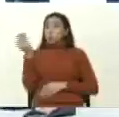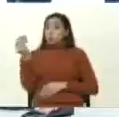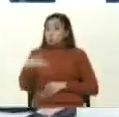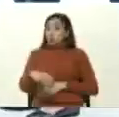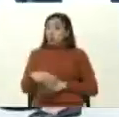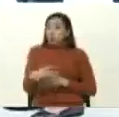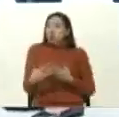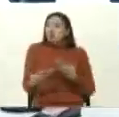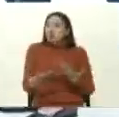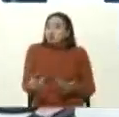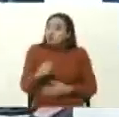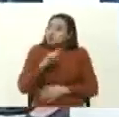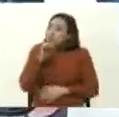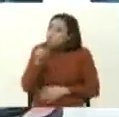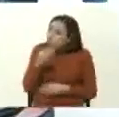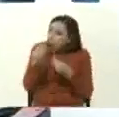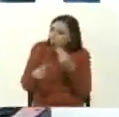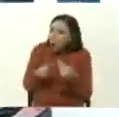vamos a hacer